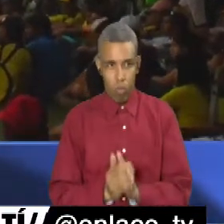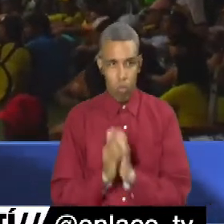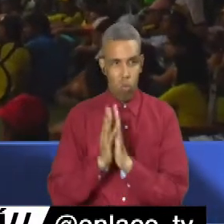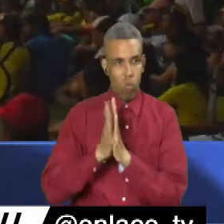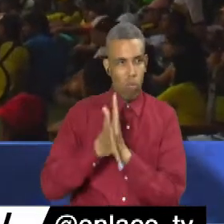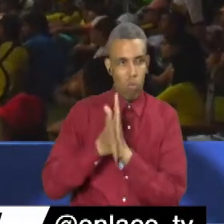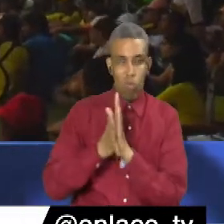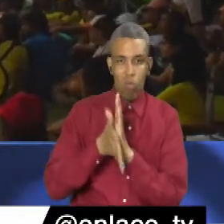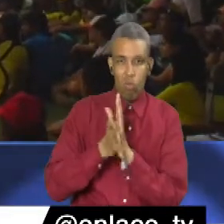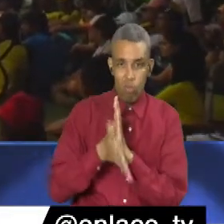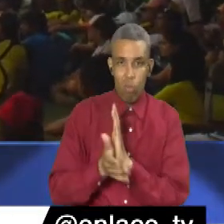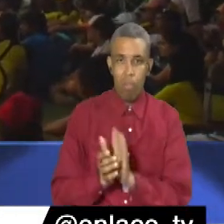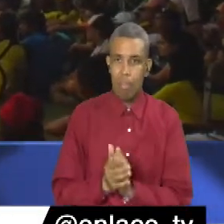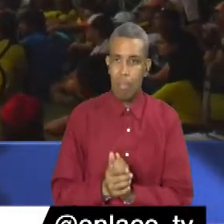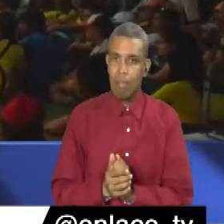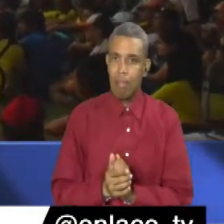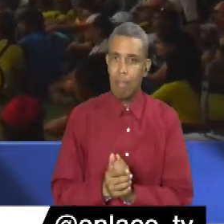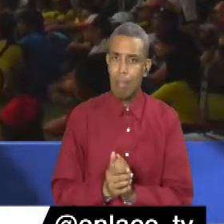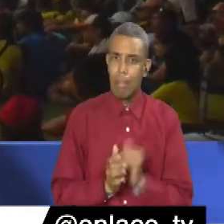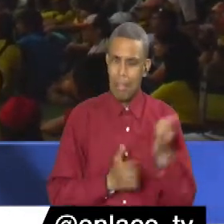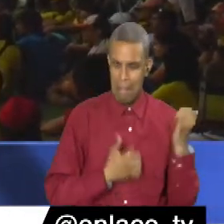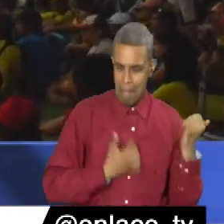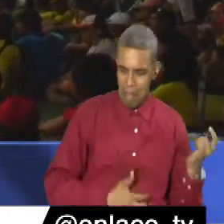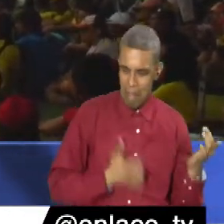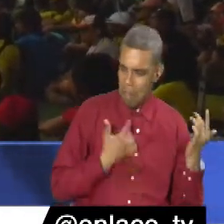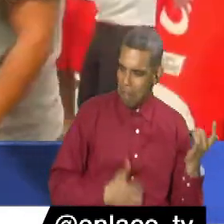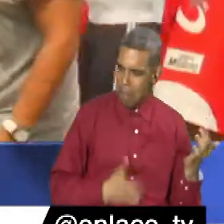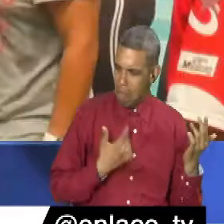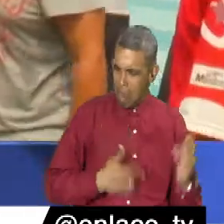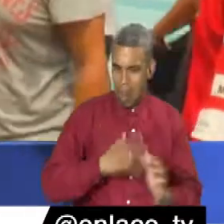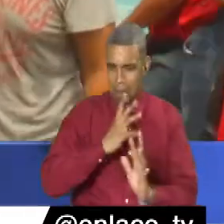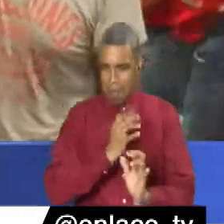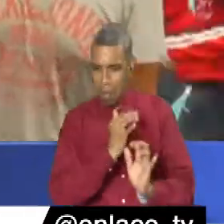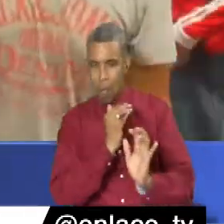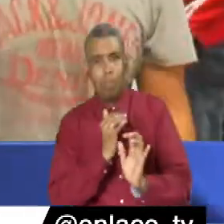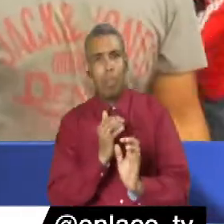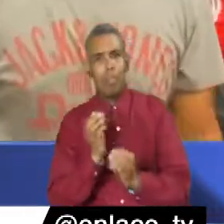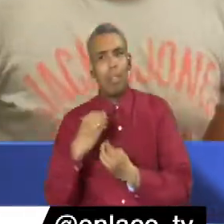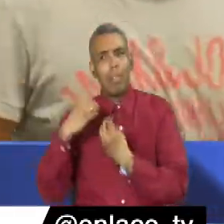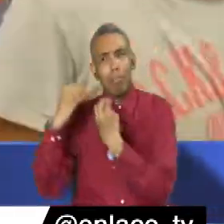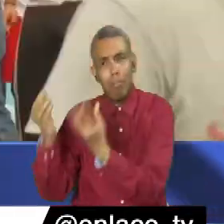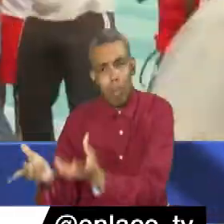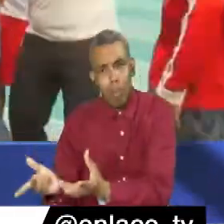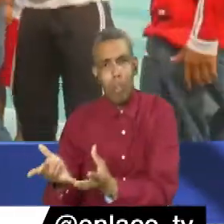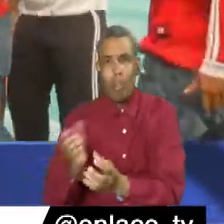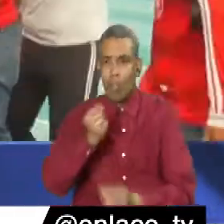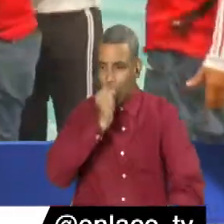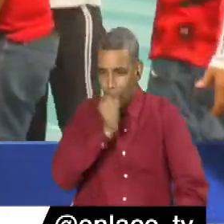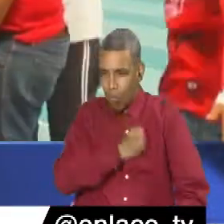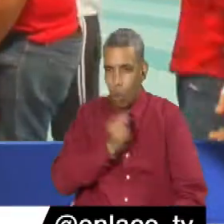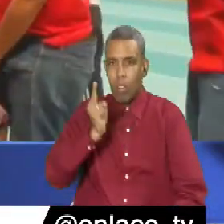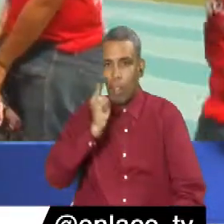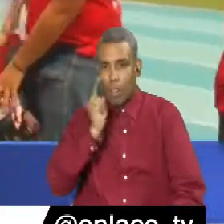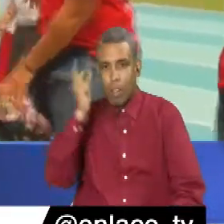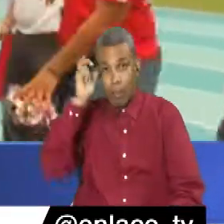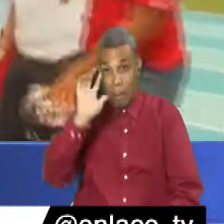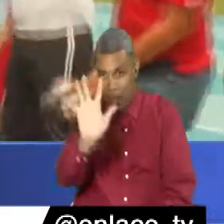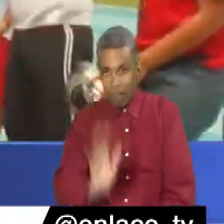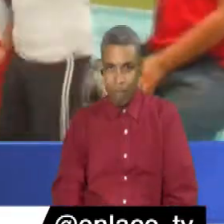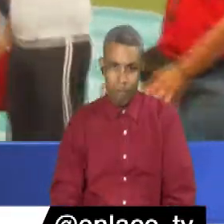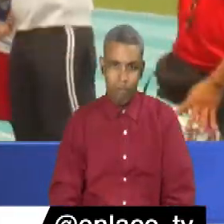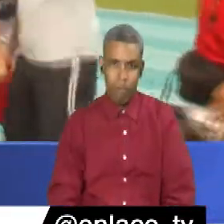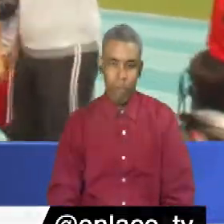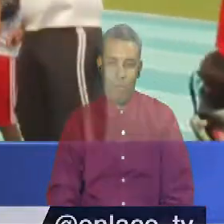sobre la entrega de instrumentos musicales que hizo a barristas de la ciudad de Linderva y la Policía Nacional.